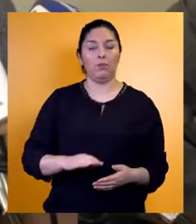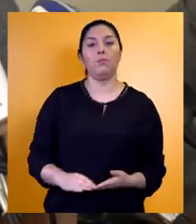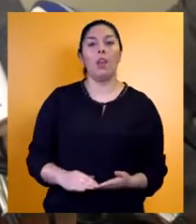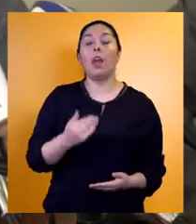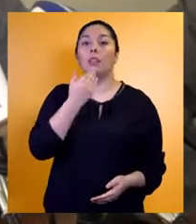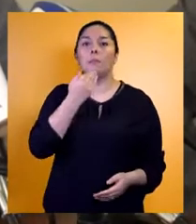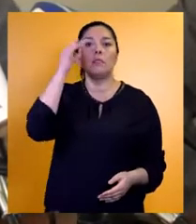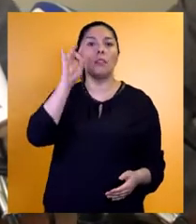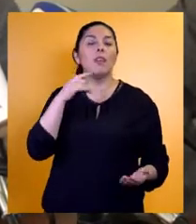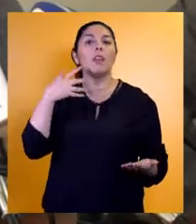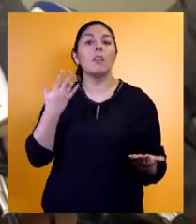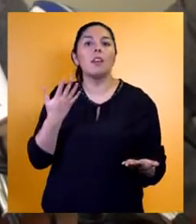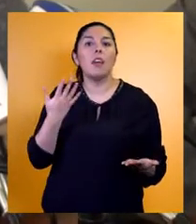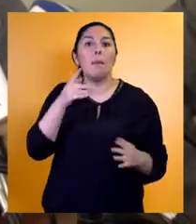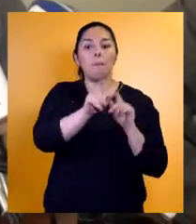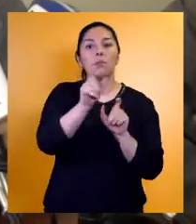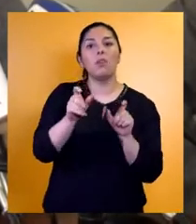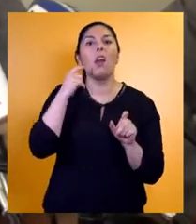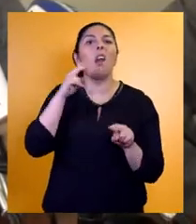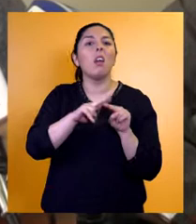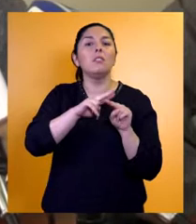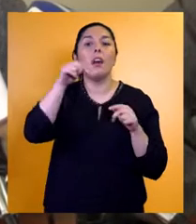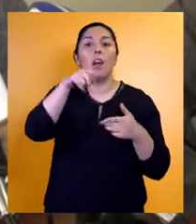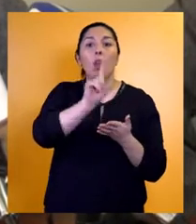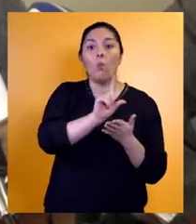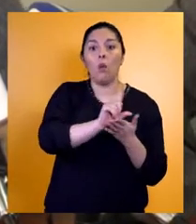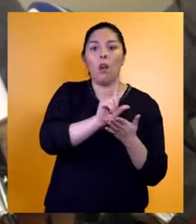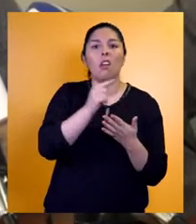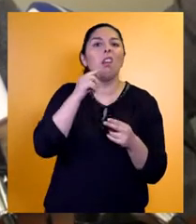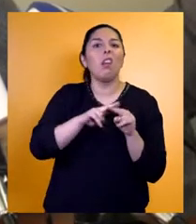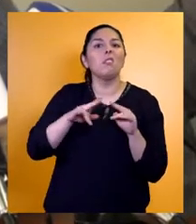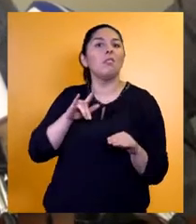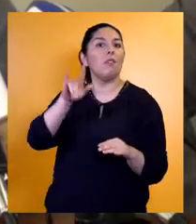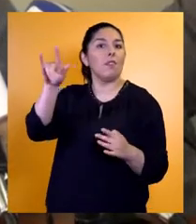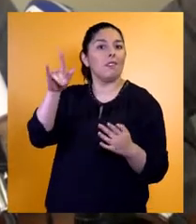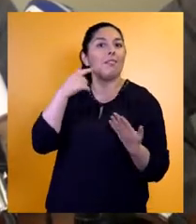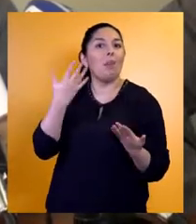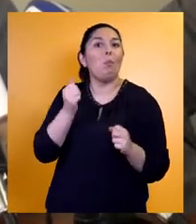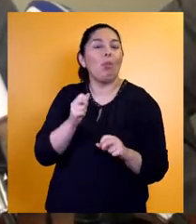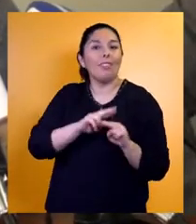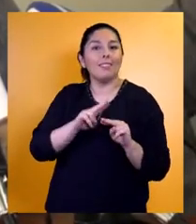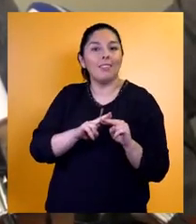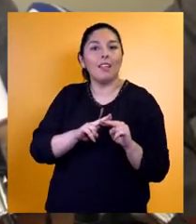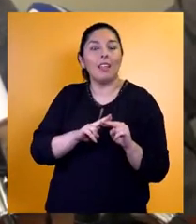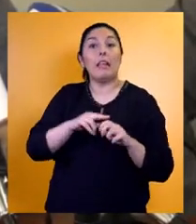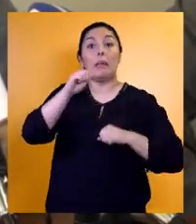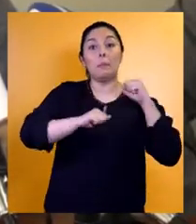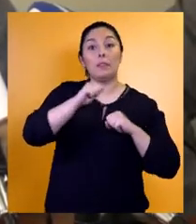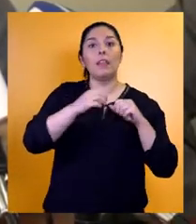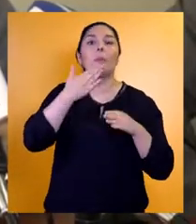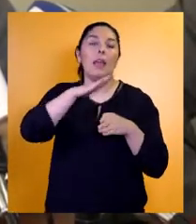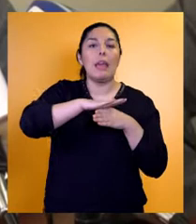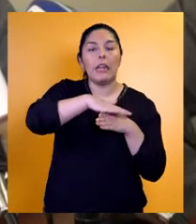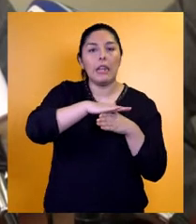Habrá que ver qué hace la gente de la zona con esa herramienta. La compañía obviamente tiene un punto